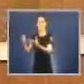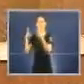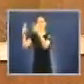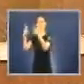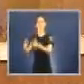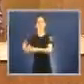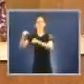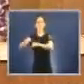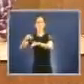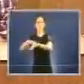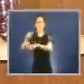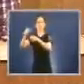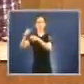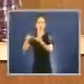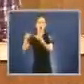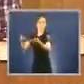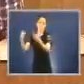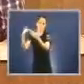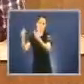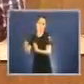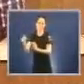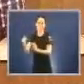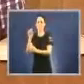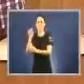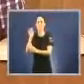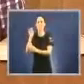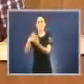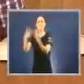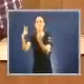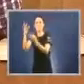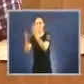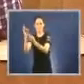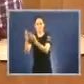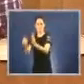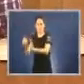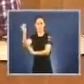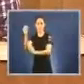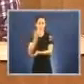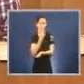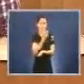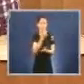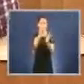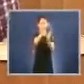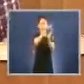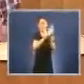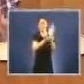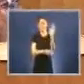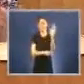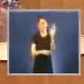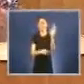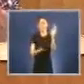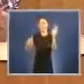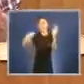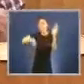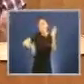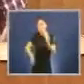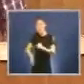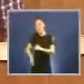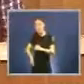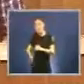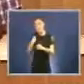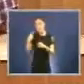anciáns, axudas a domicilio para maiores, garderías, etc., un 17%. É dicir, son exemplos de como, baixando os salarios,